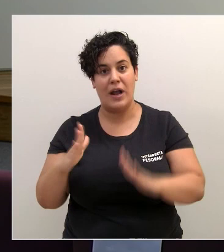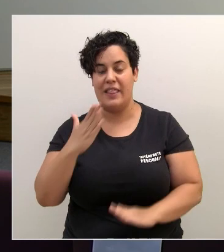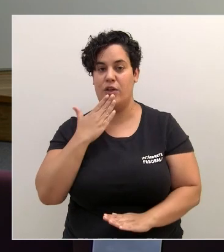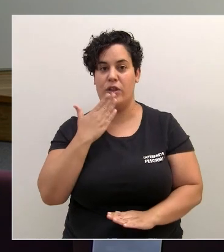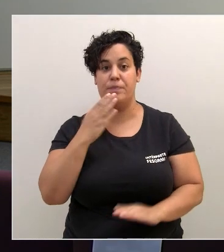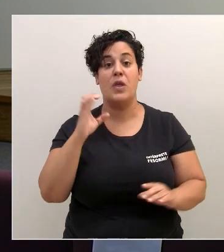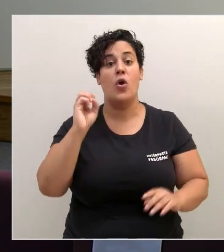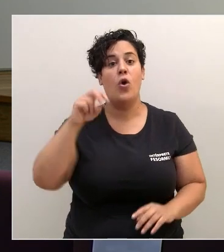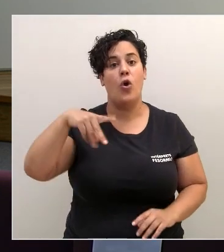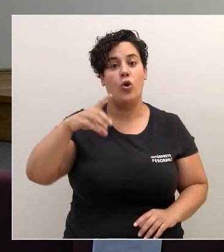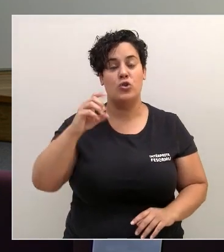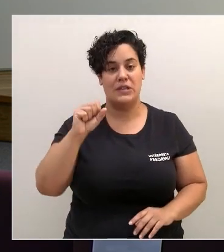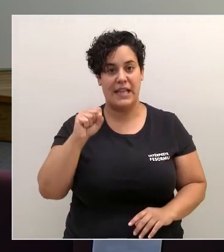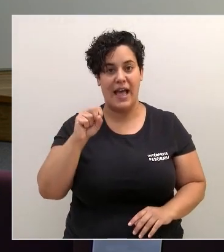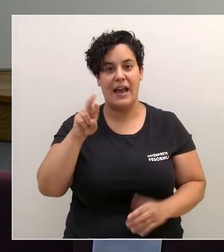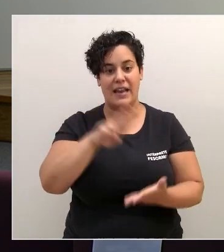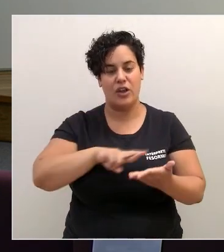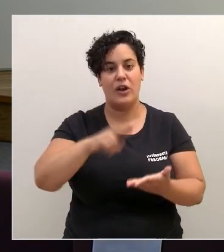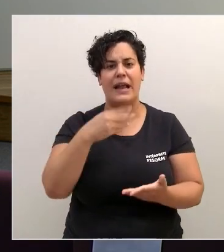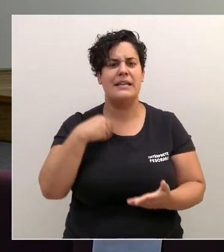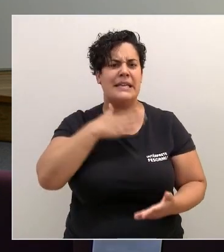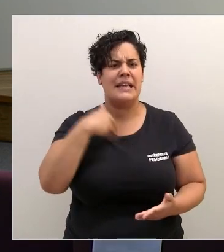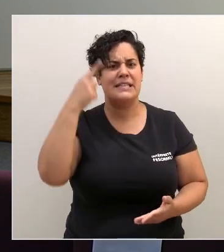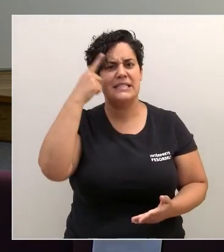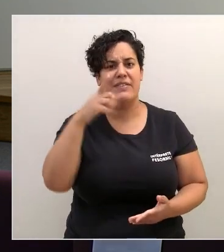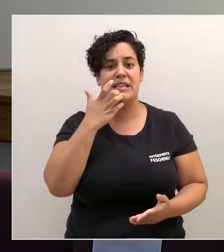Regional quiere saber si ya hay fecha aproximada para comenzar